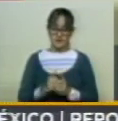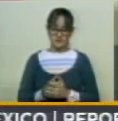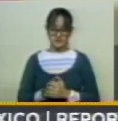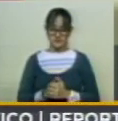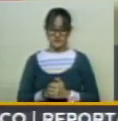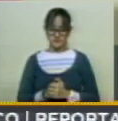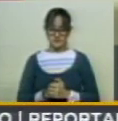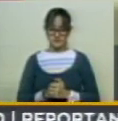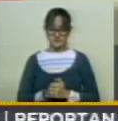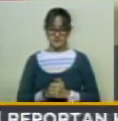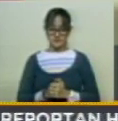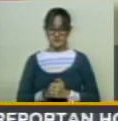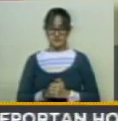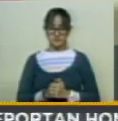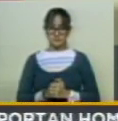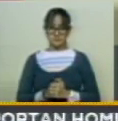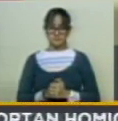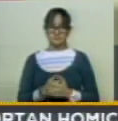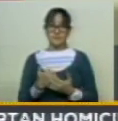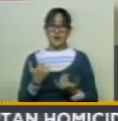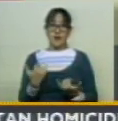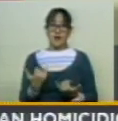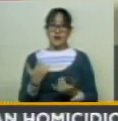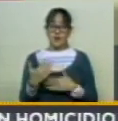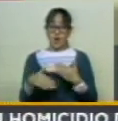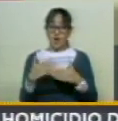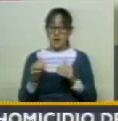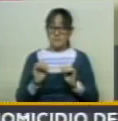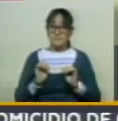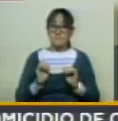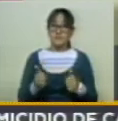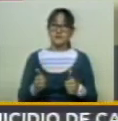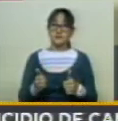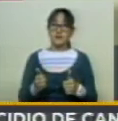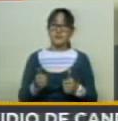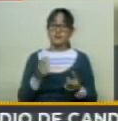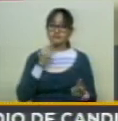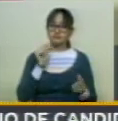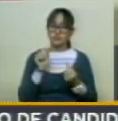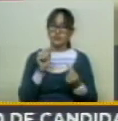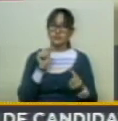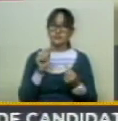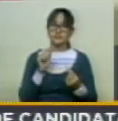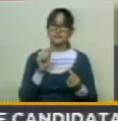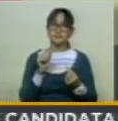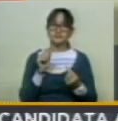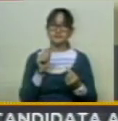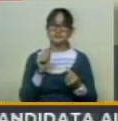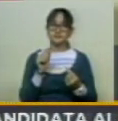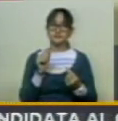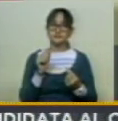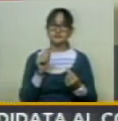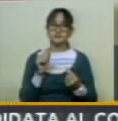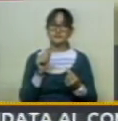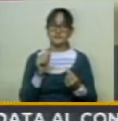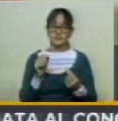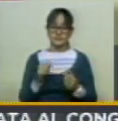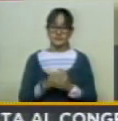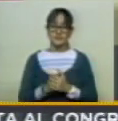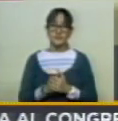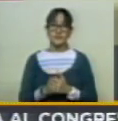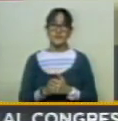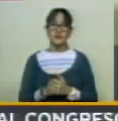Esto es una, ya lo hemos venido, lo estamos comenzando a conversar con los partidos, que es